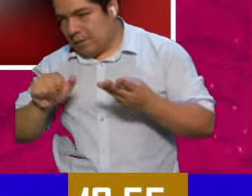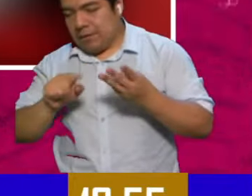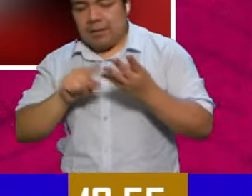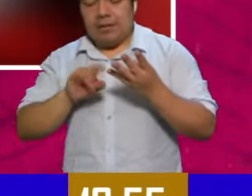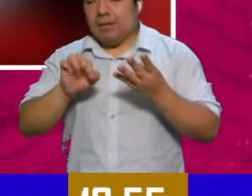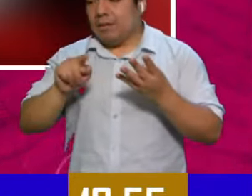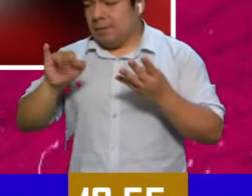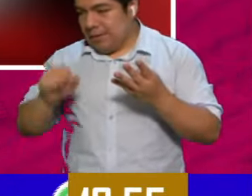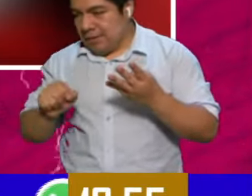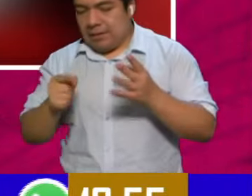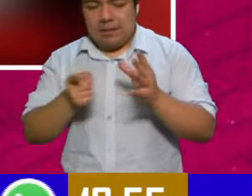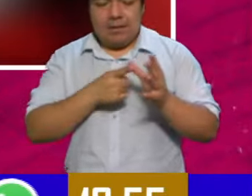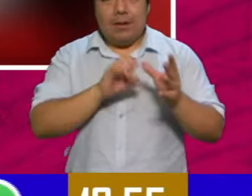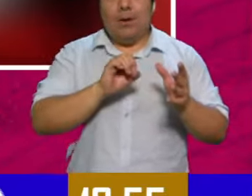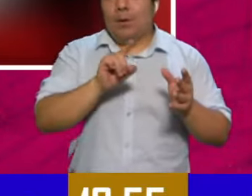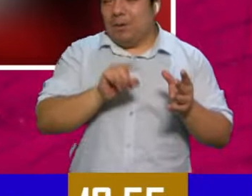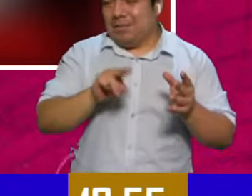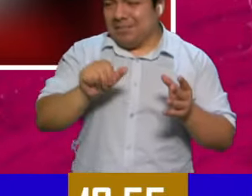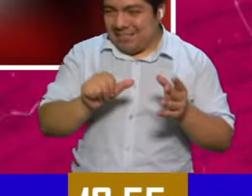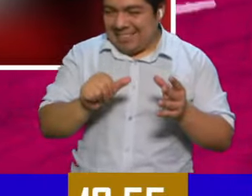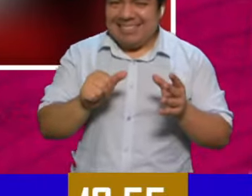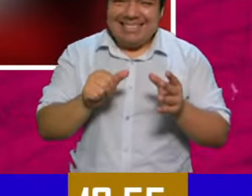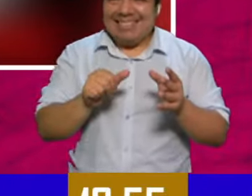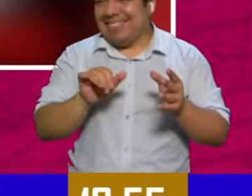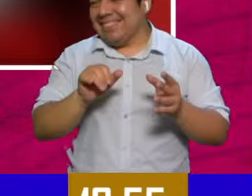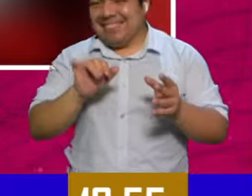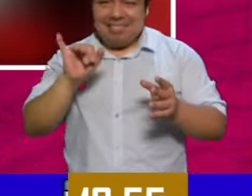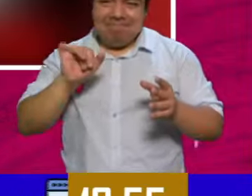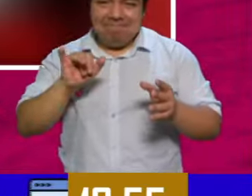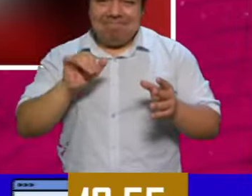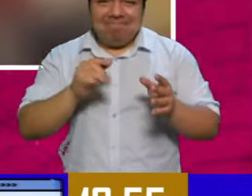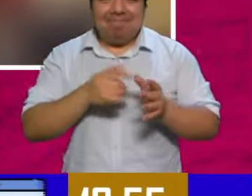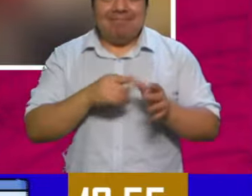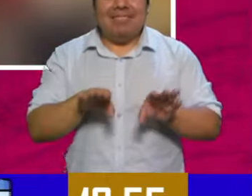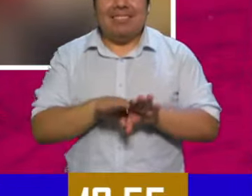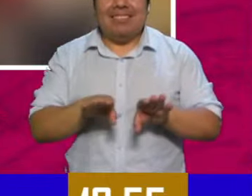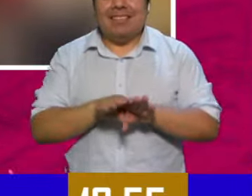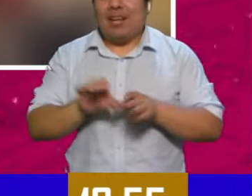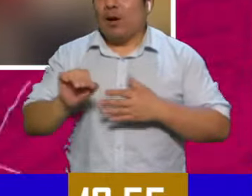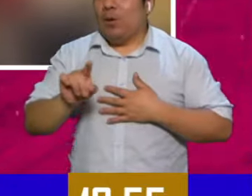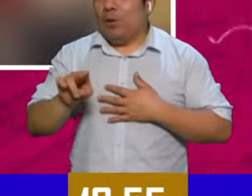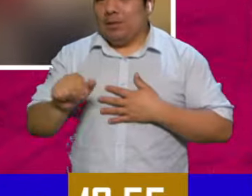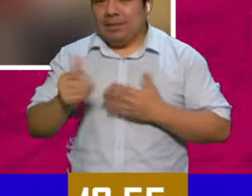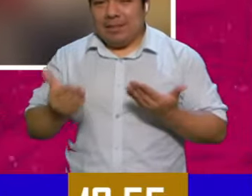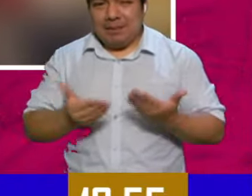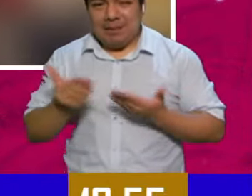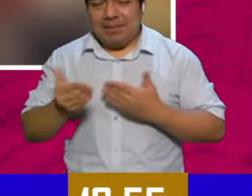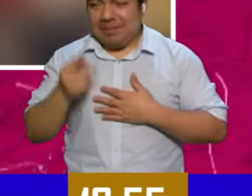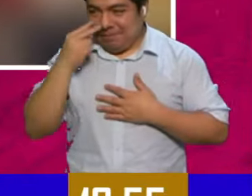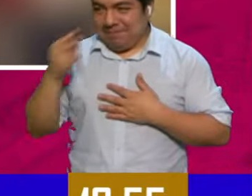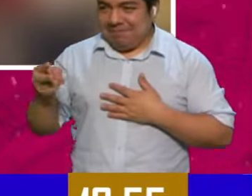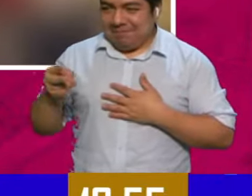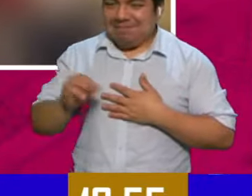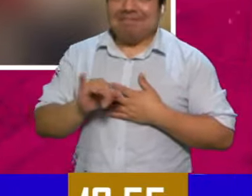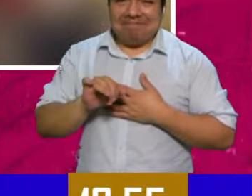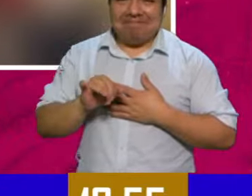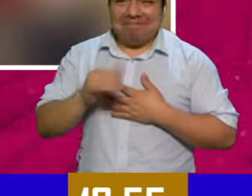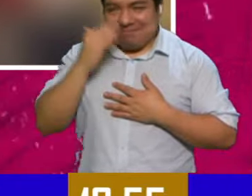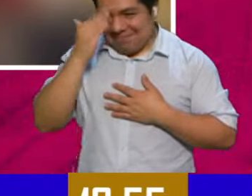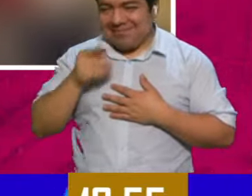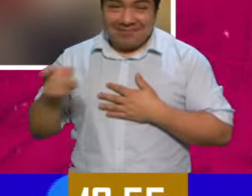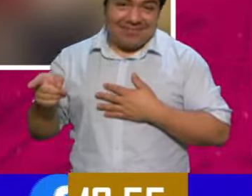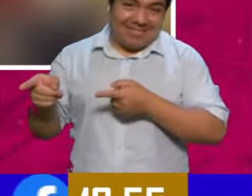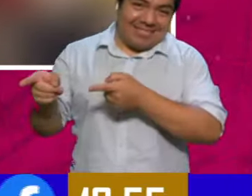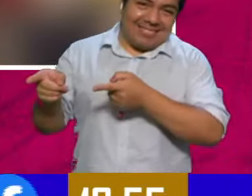Misfits. Ozuna. ¿Ozuna? Ozuna, claro. Oye, ¿cómo mueve el bote Ozuna? ¡Sí le sabe! ¡Ahí